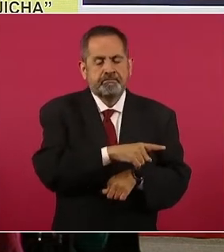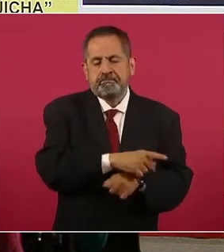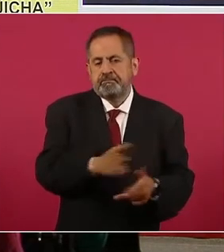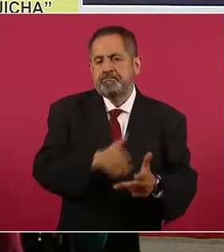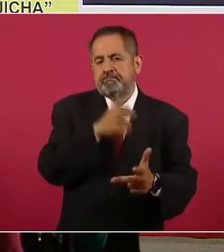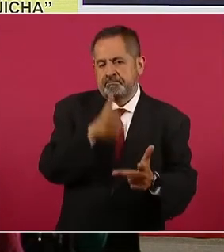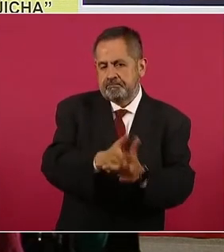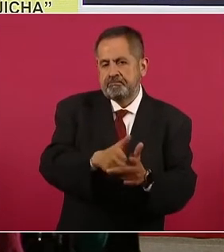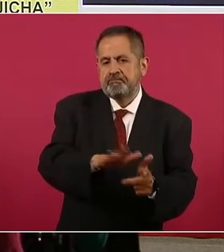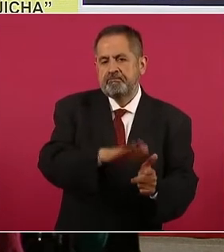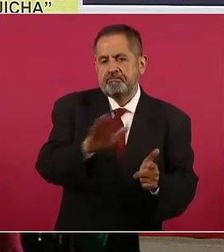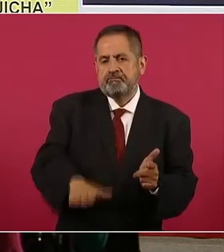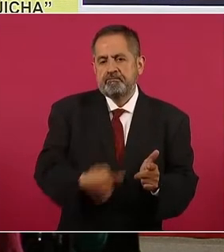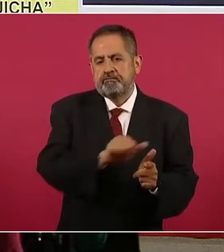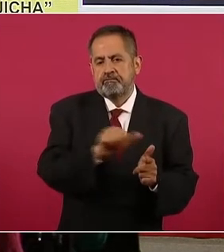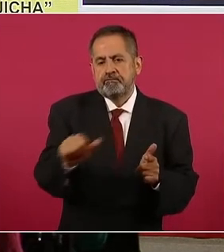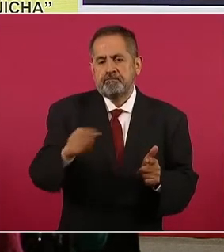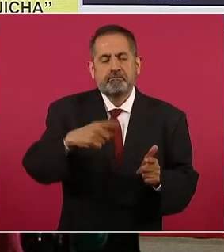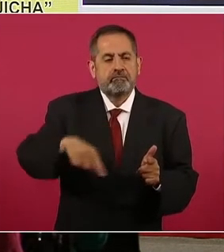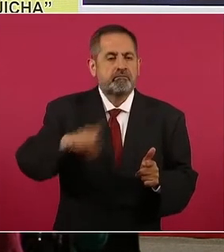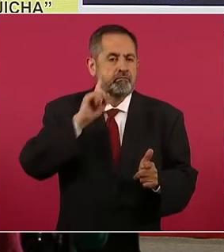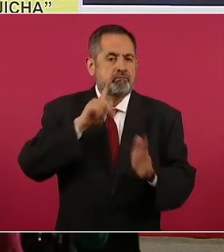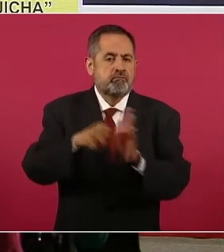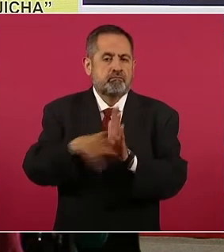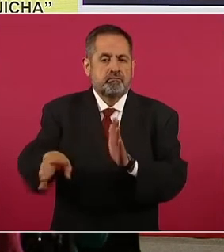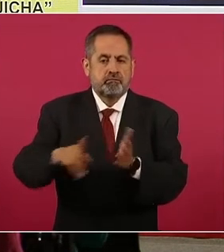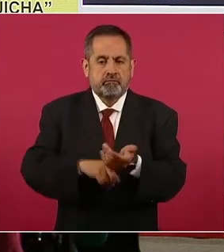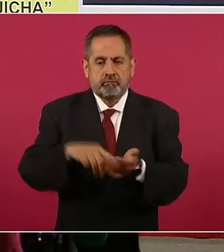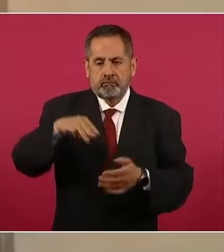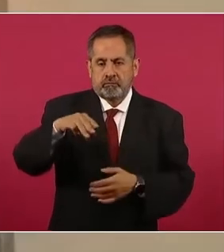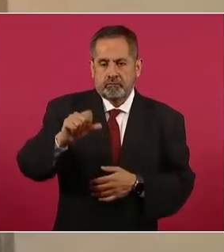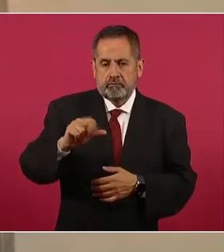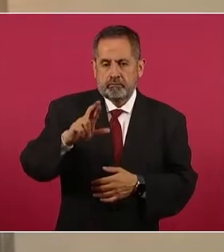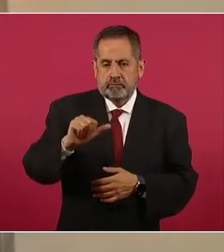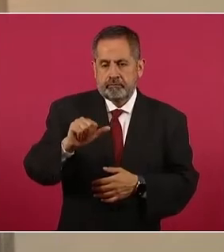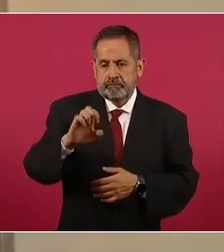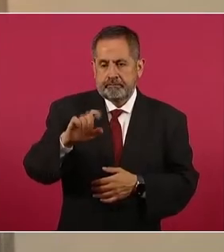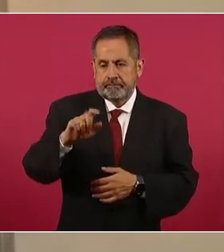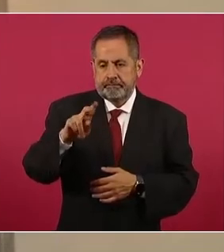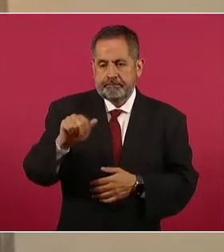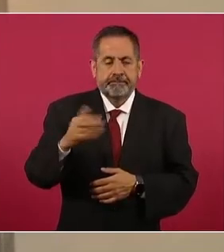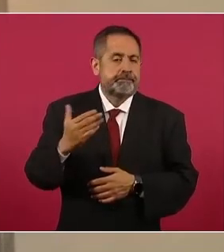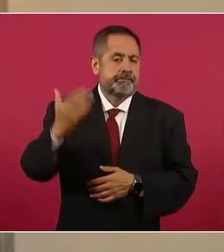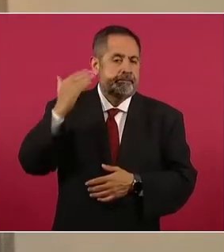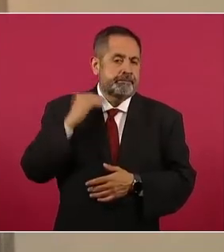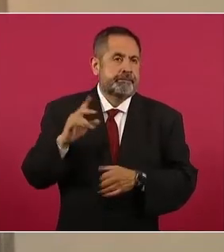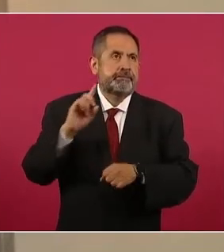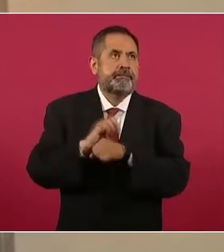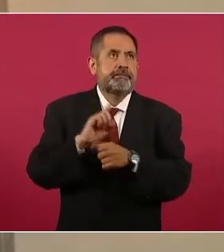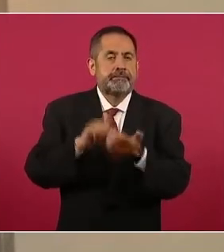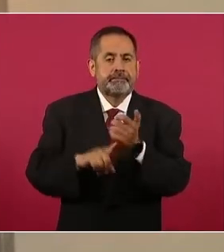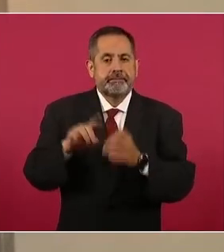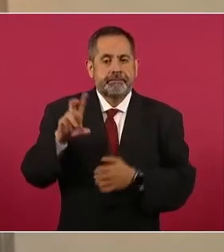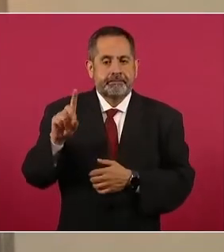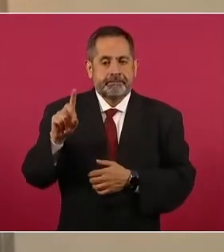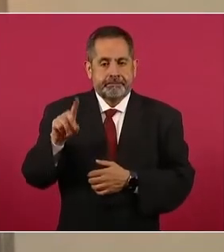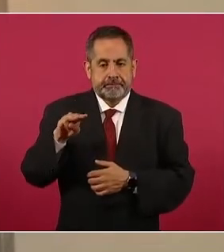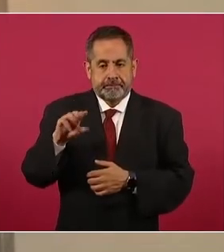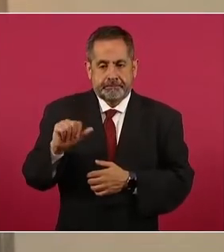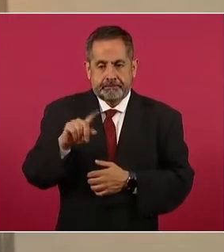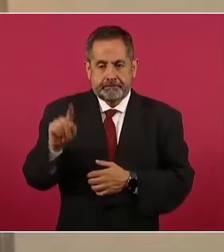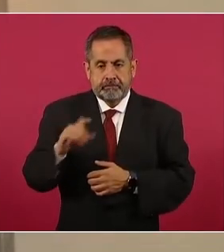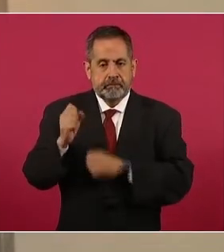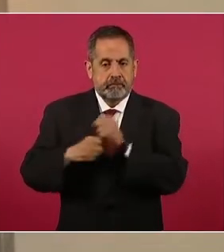doloso calificado en agravio de la periodista María Elena Ferral, ocurrido el pasado 30 de marzo